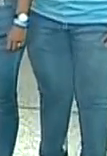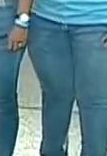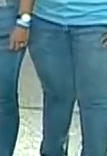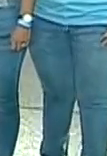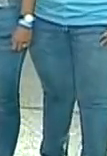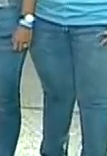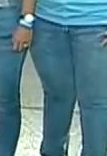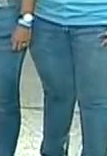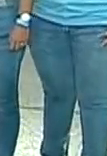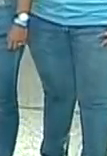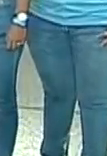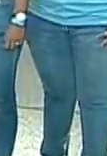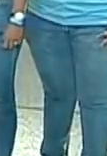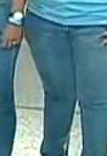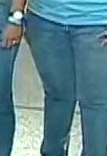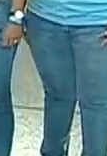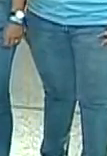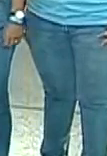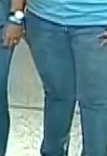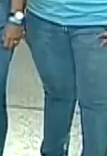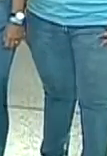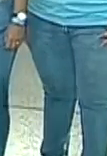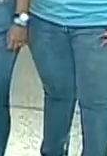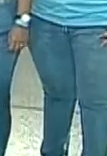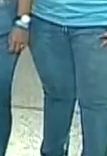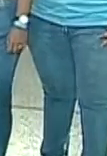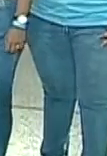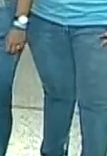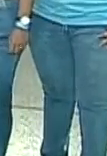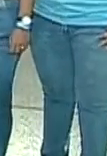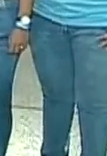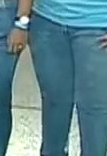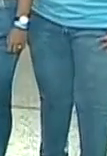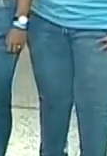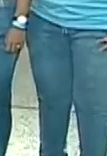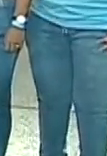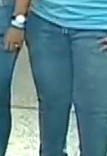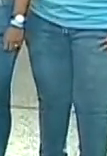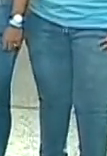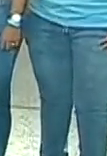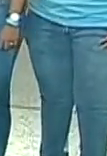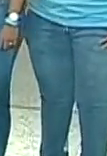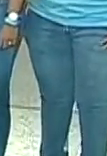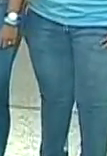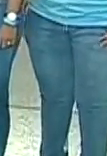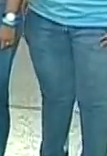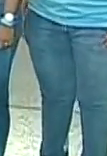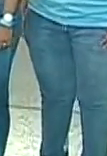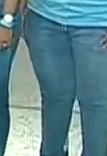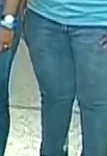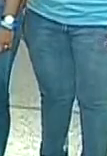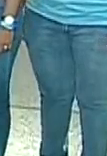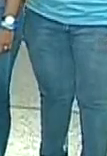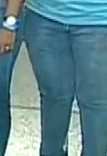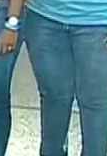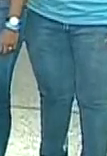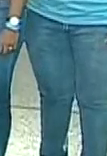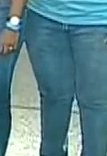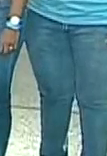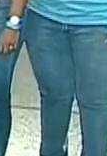23 de enero. Aquí cerquita del Manuel Palacio Fajardo. Manuel Palacio Fajardo y la Gabriela Mistral, ¿quién